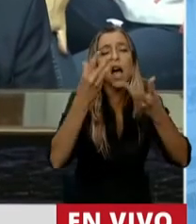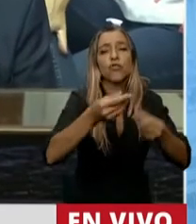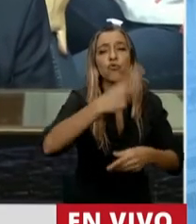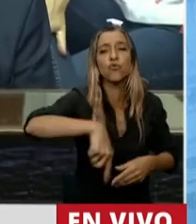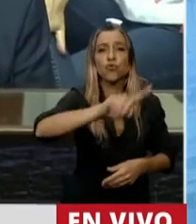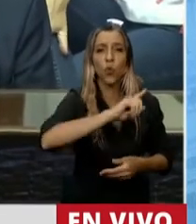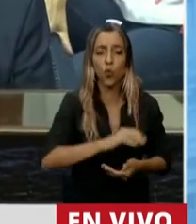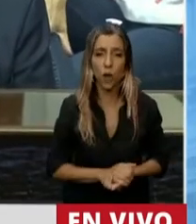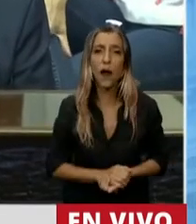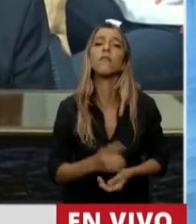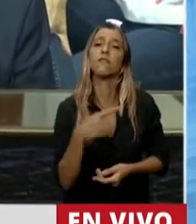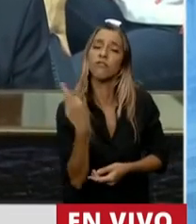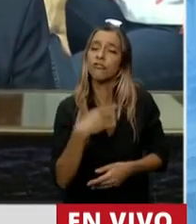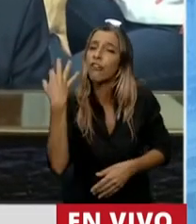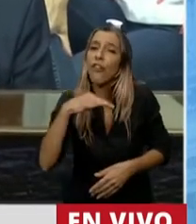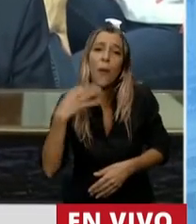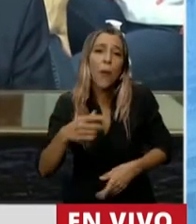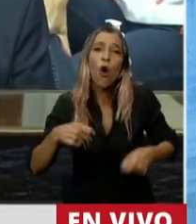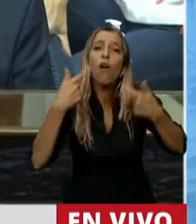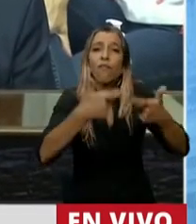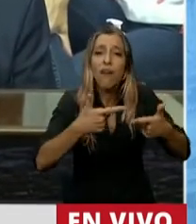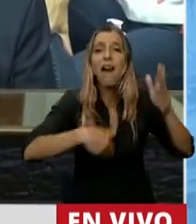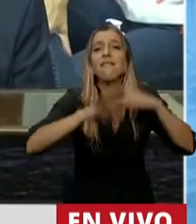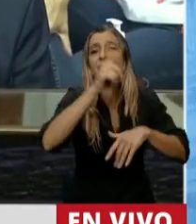y devolverle los ingresos reales a la mayoría.